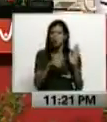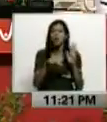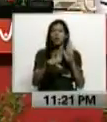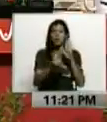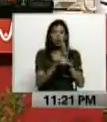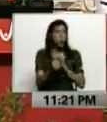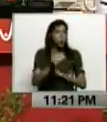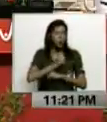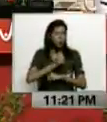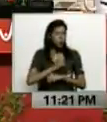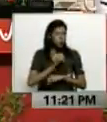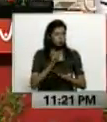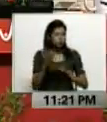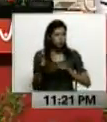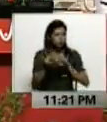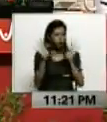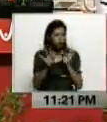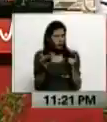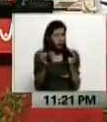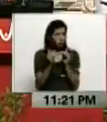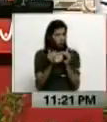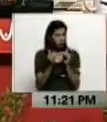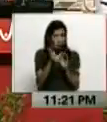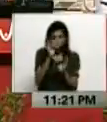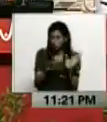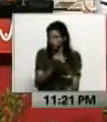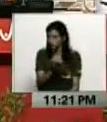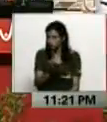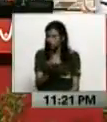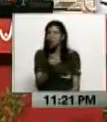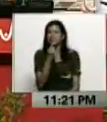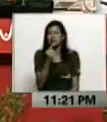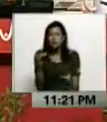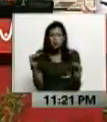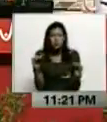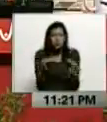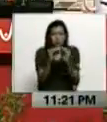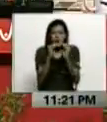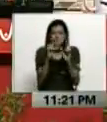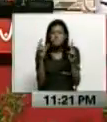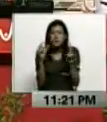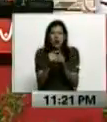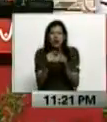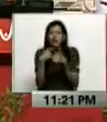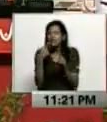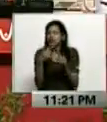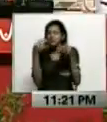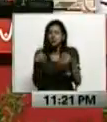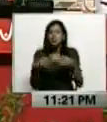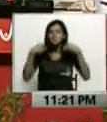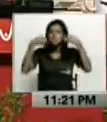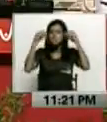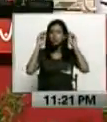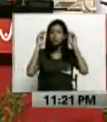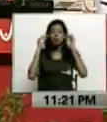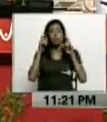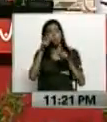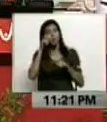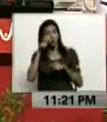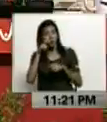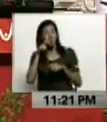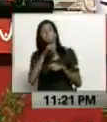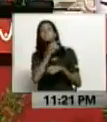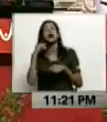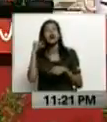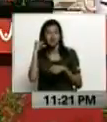cierro comillas cualquier parecido con la realidad no es coincidencia palabras idénticas las que predica María violencia y que son muy